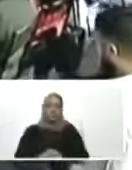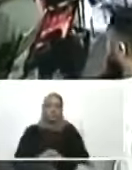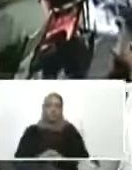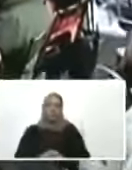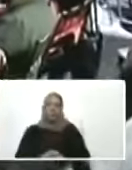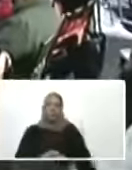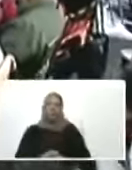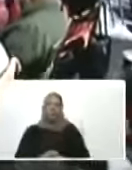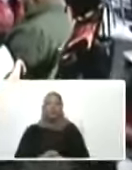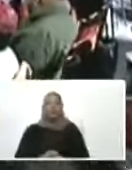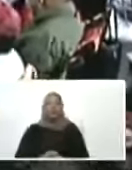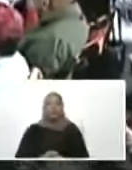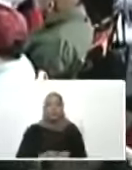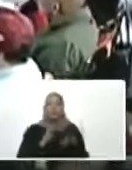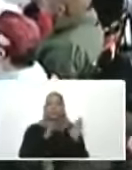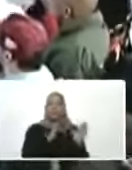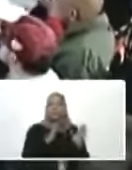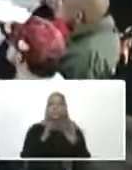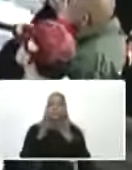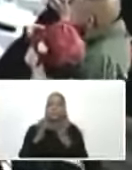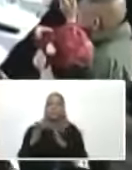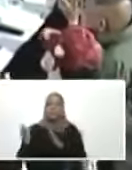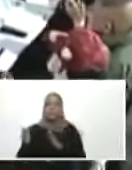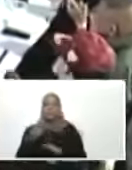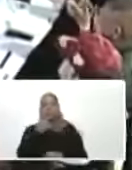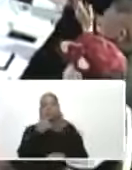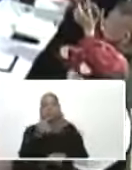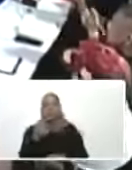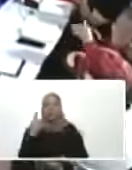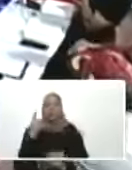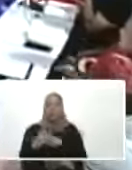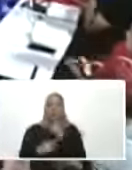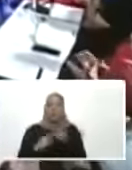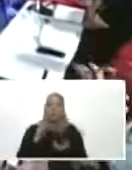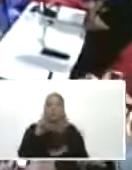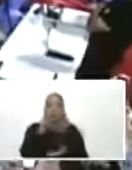Vamos a organizar cada fase.